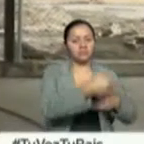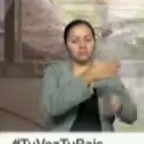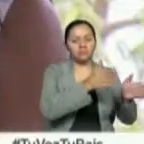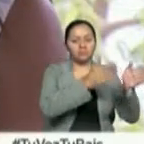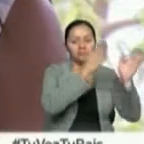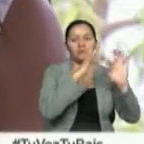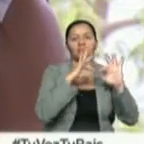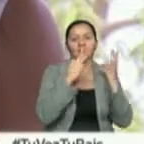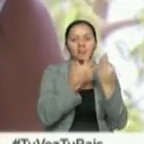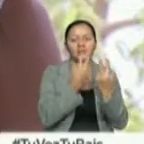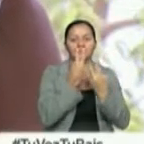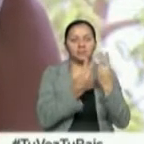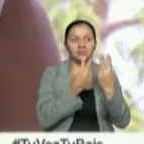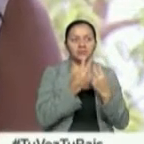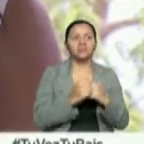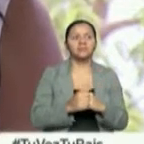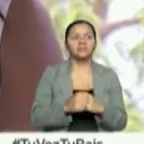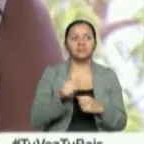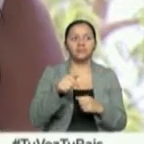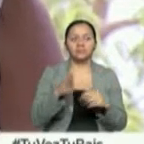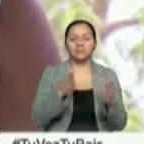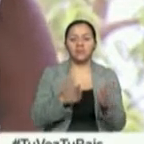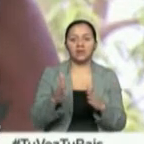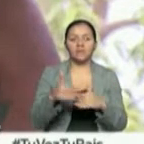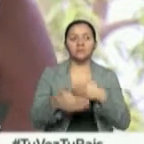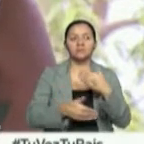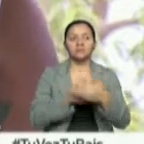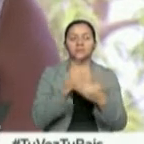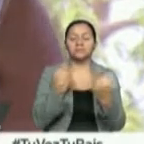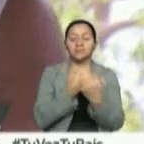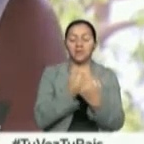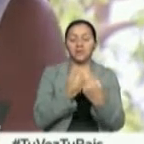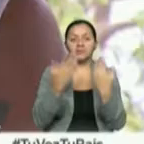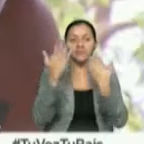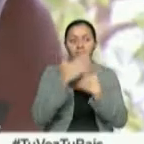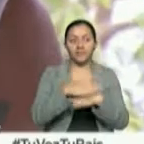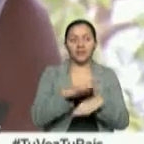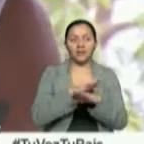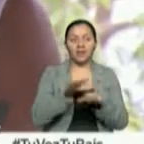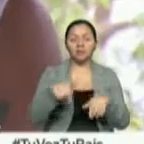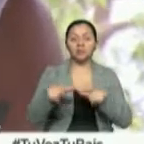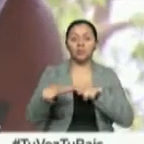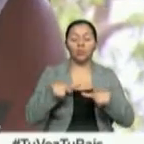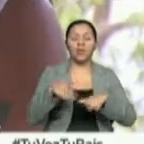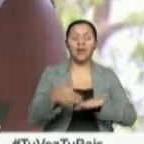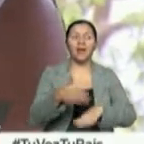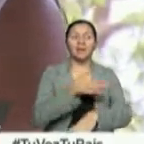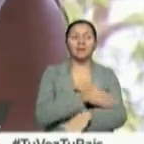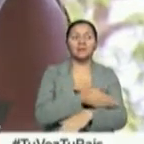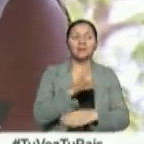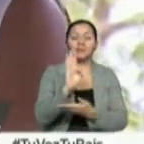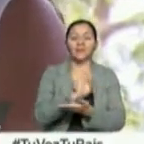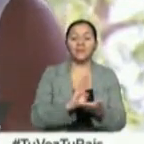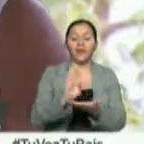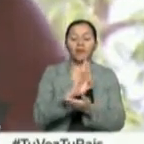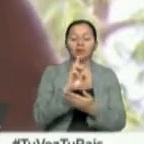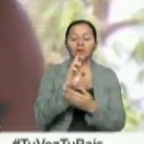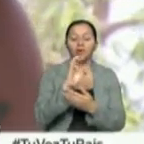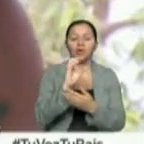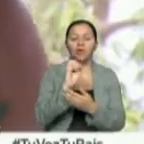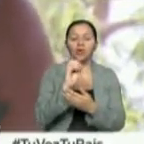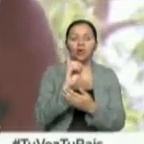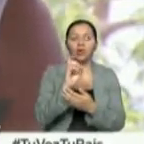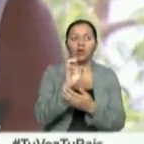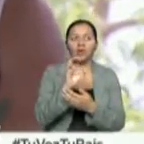familiares tenemos planificado que en marzo esto ya termine y de sector que ahora ya se le conoce como el barrio al rodeo de la parroquia